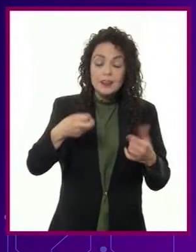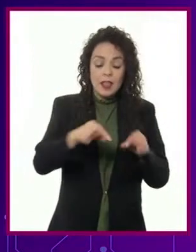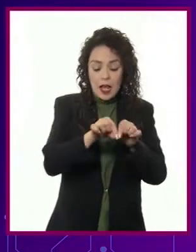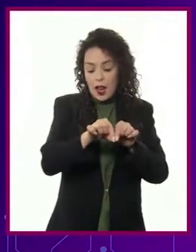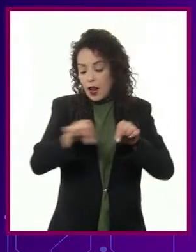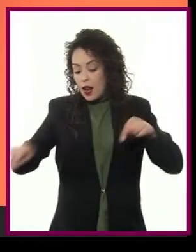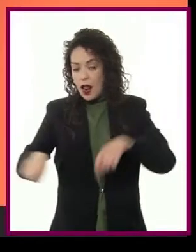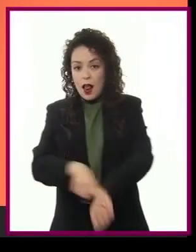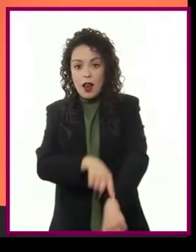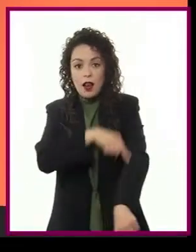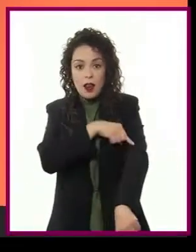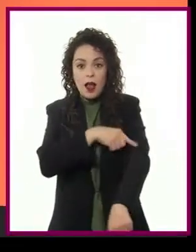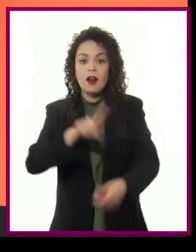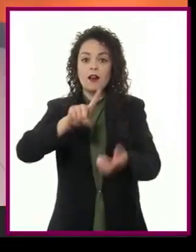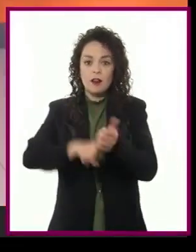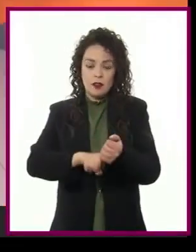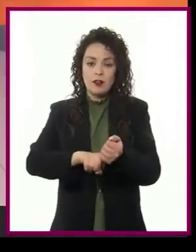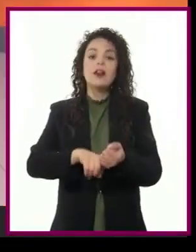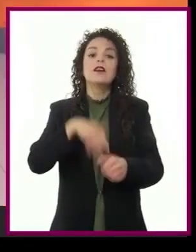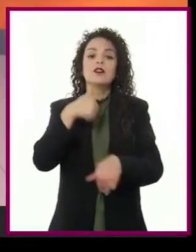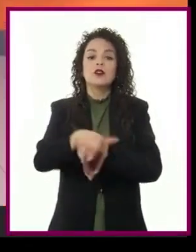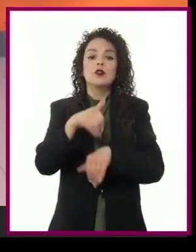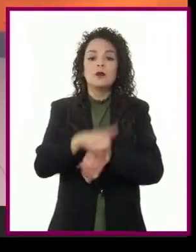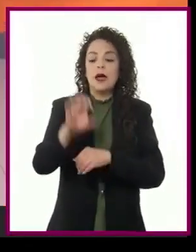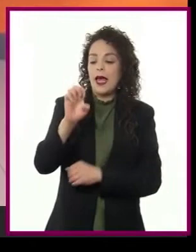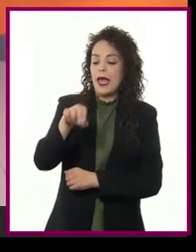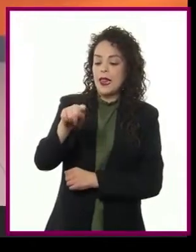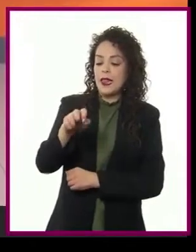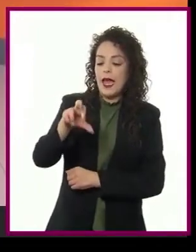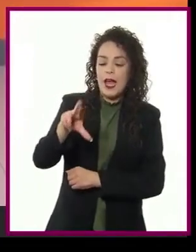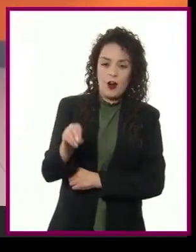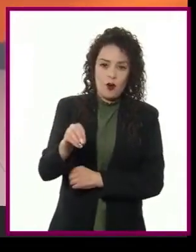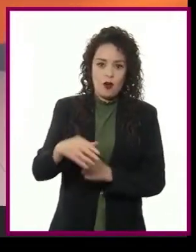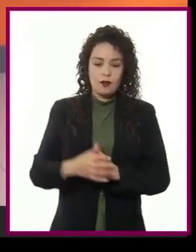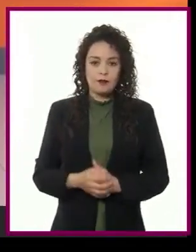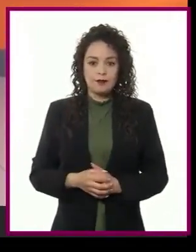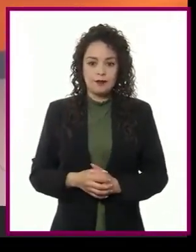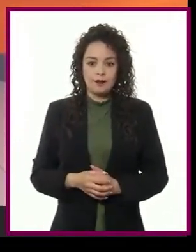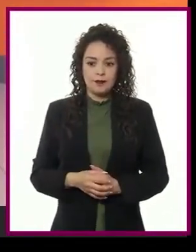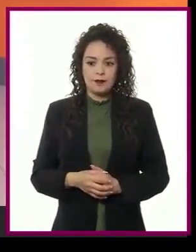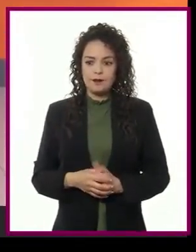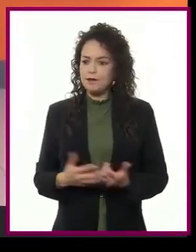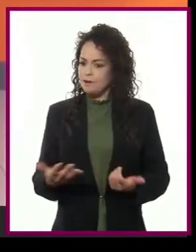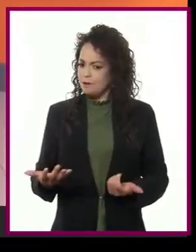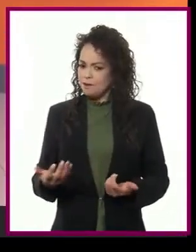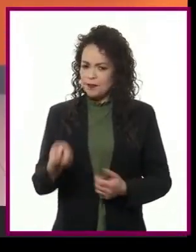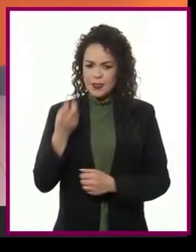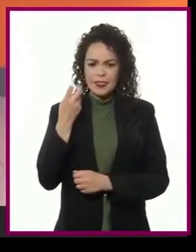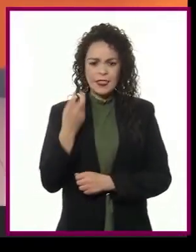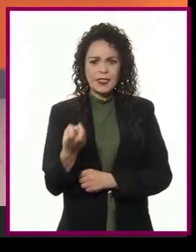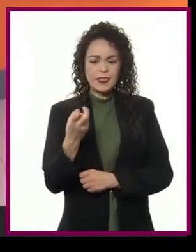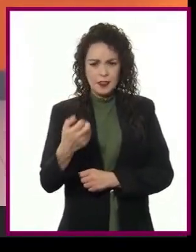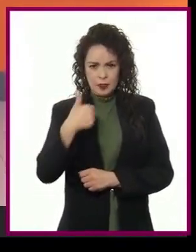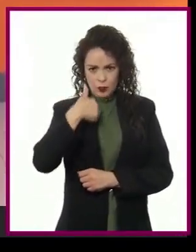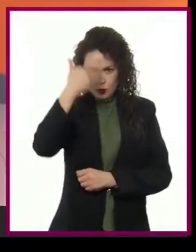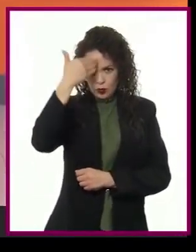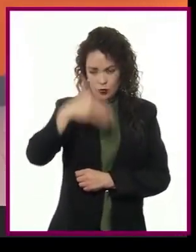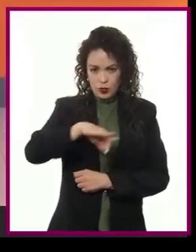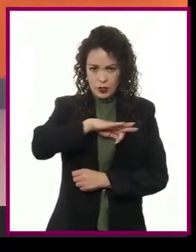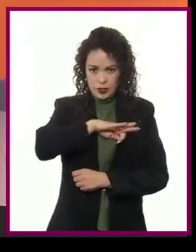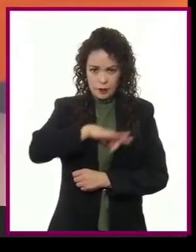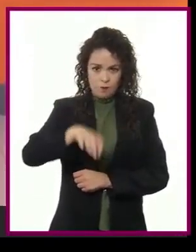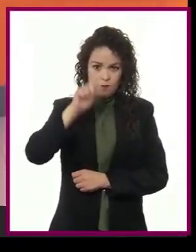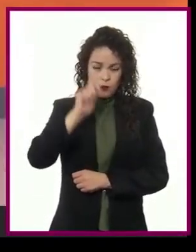las cuerdas son números enteros. Estas proporciones sé que pueden ser extendidas